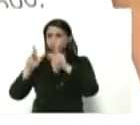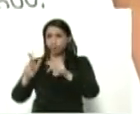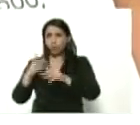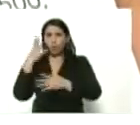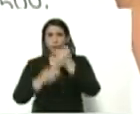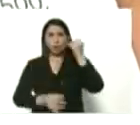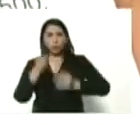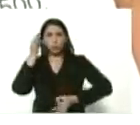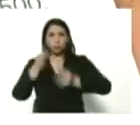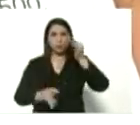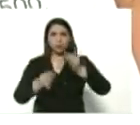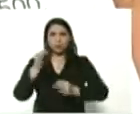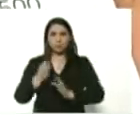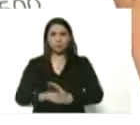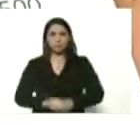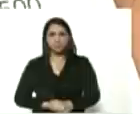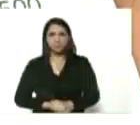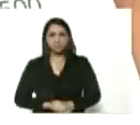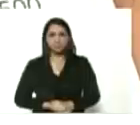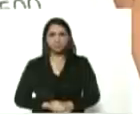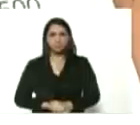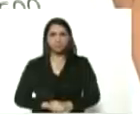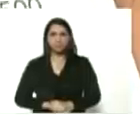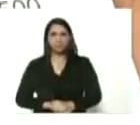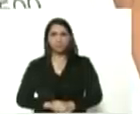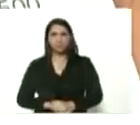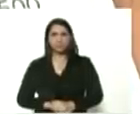prófugo de la justicia,